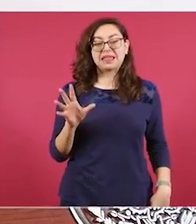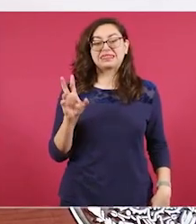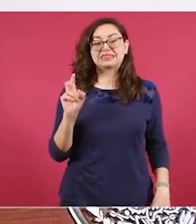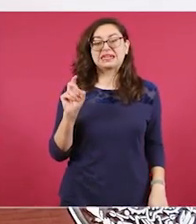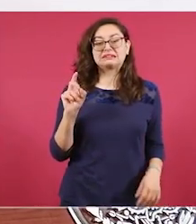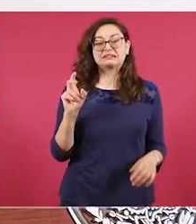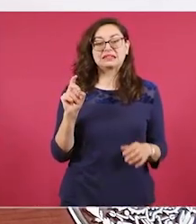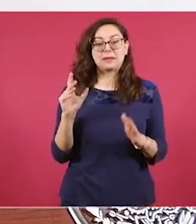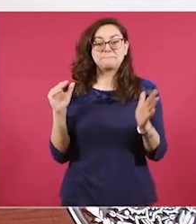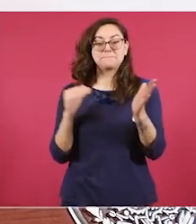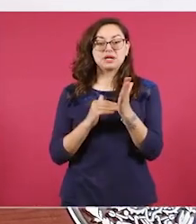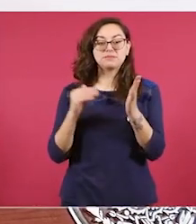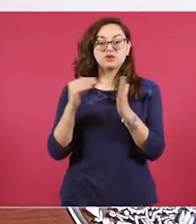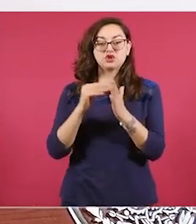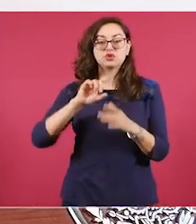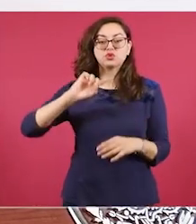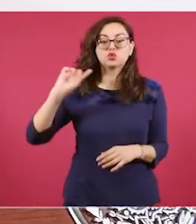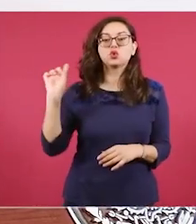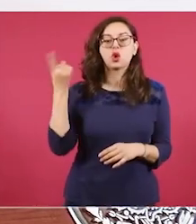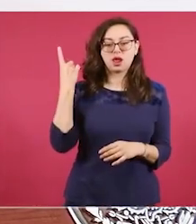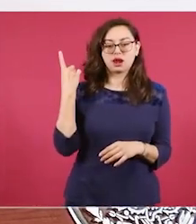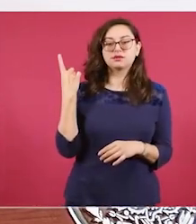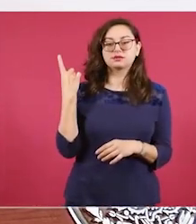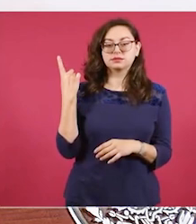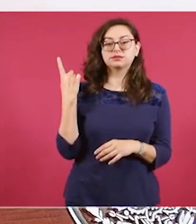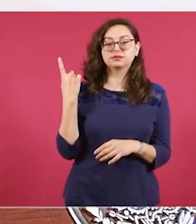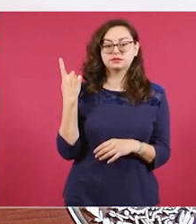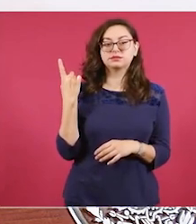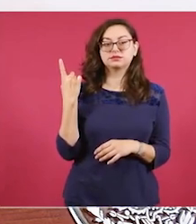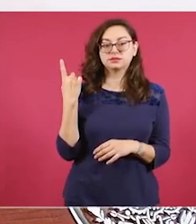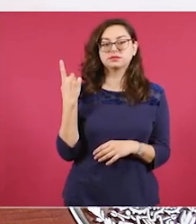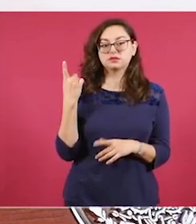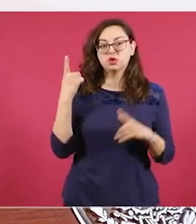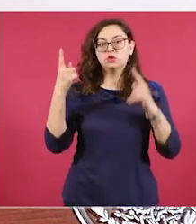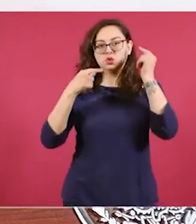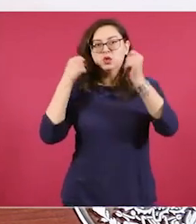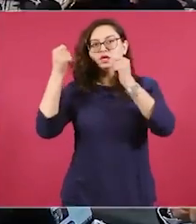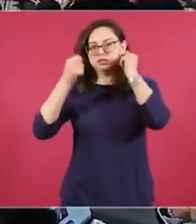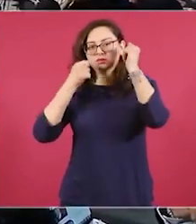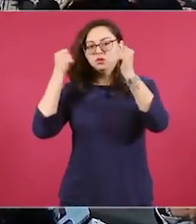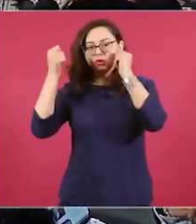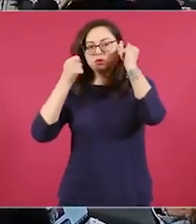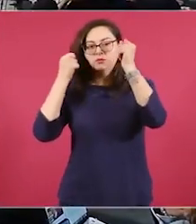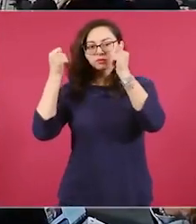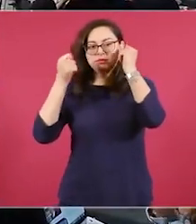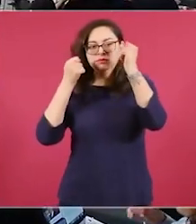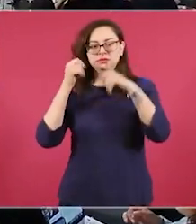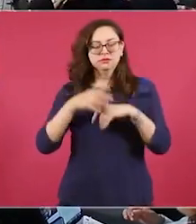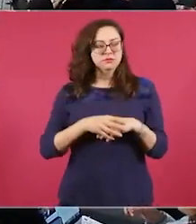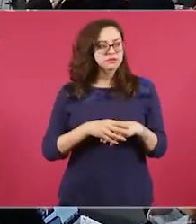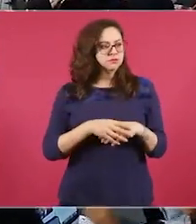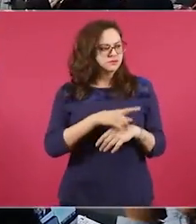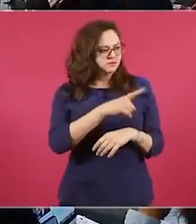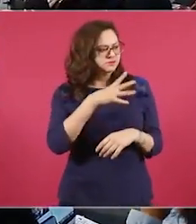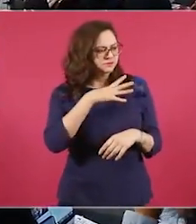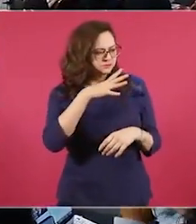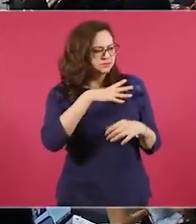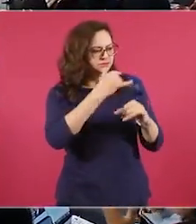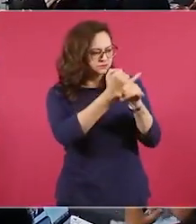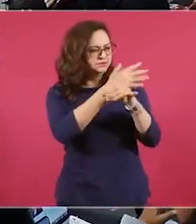mil millones de dólares en el caso del turismo. A ver si